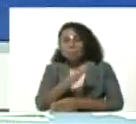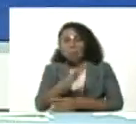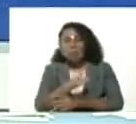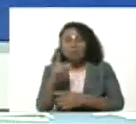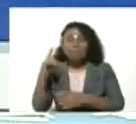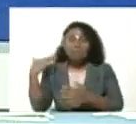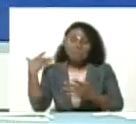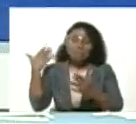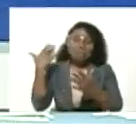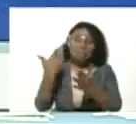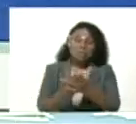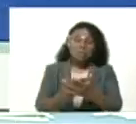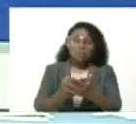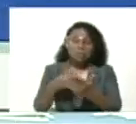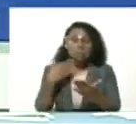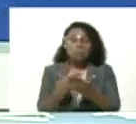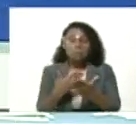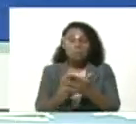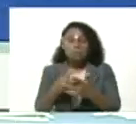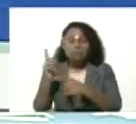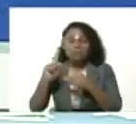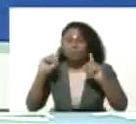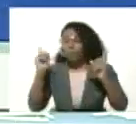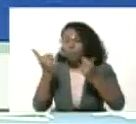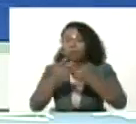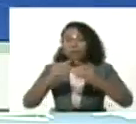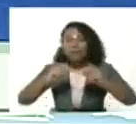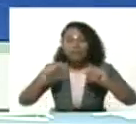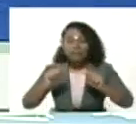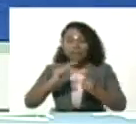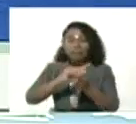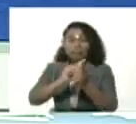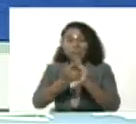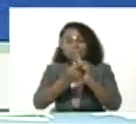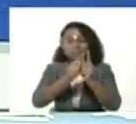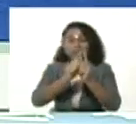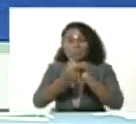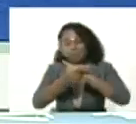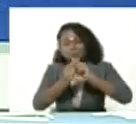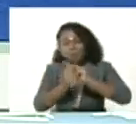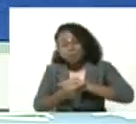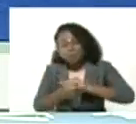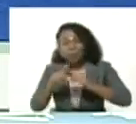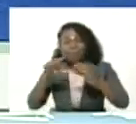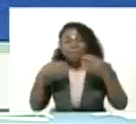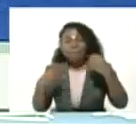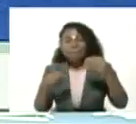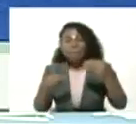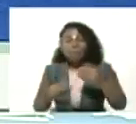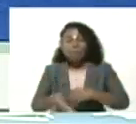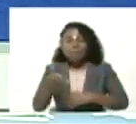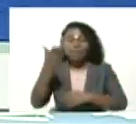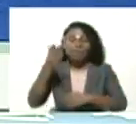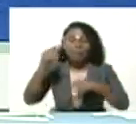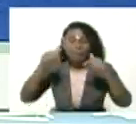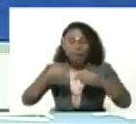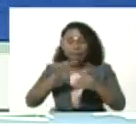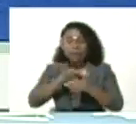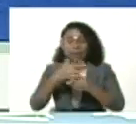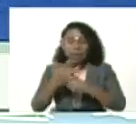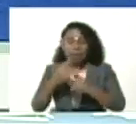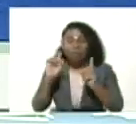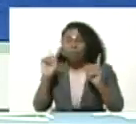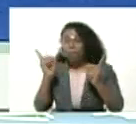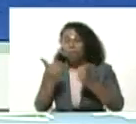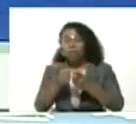es evidente que el clima en la Tierra está cambiando y el papel de la influencia humana en el sistema climático